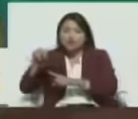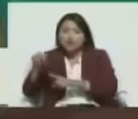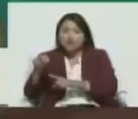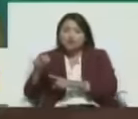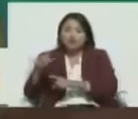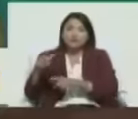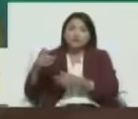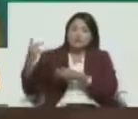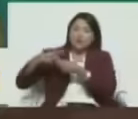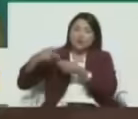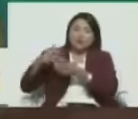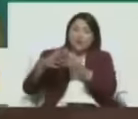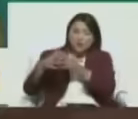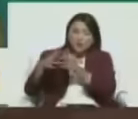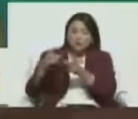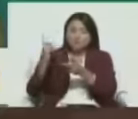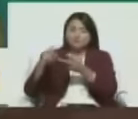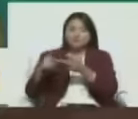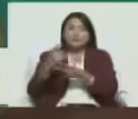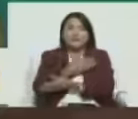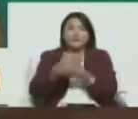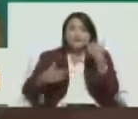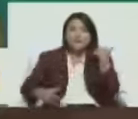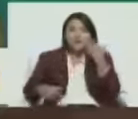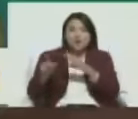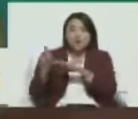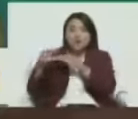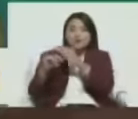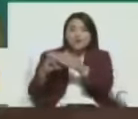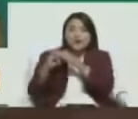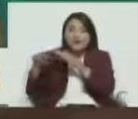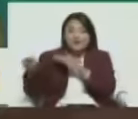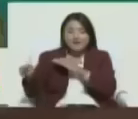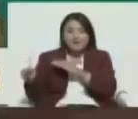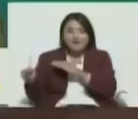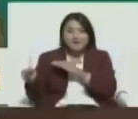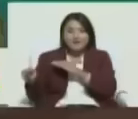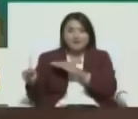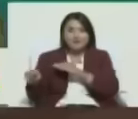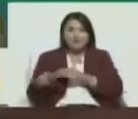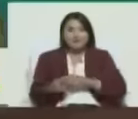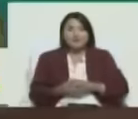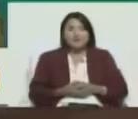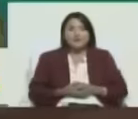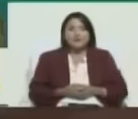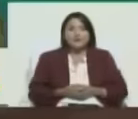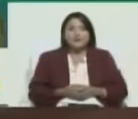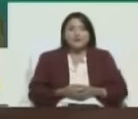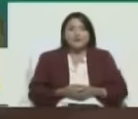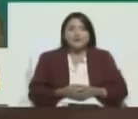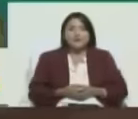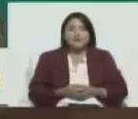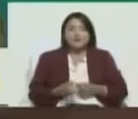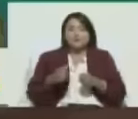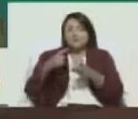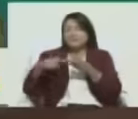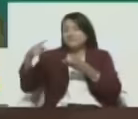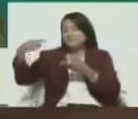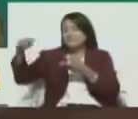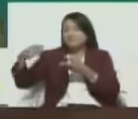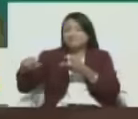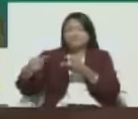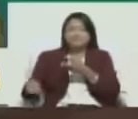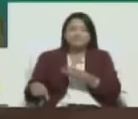de Guyana, pagado por la ExxonMobil, y estarán los Machado, los apellidos,